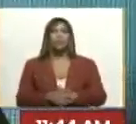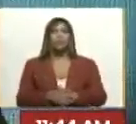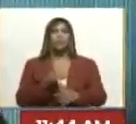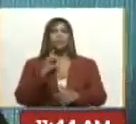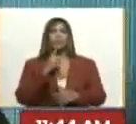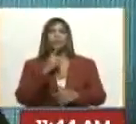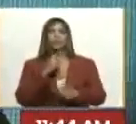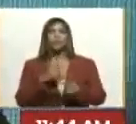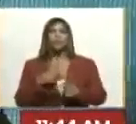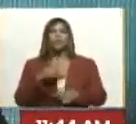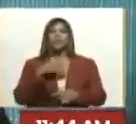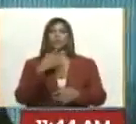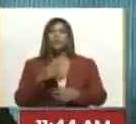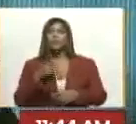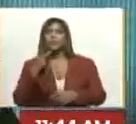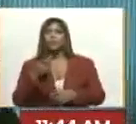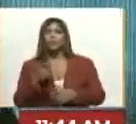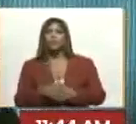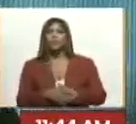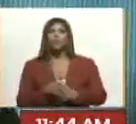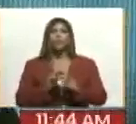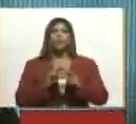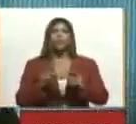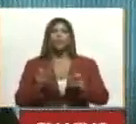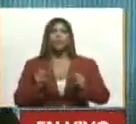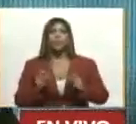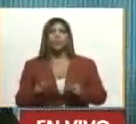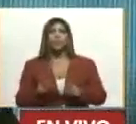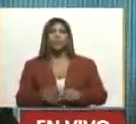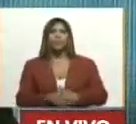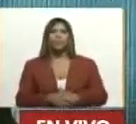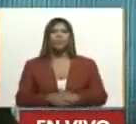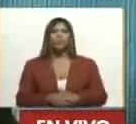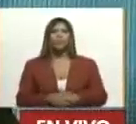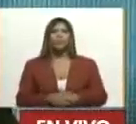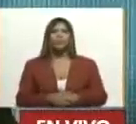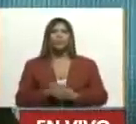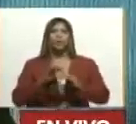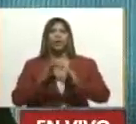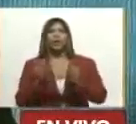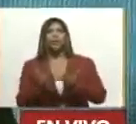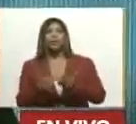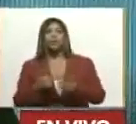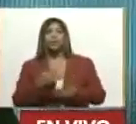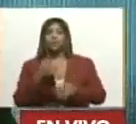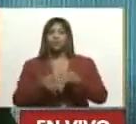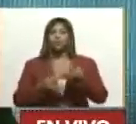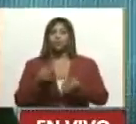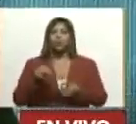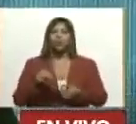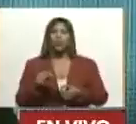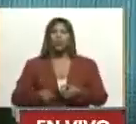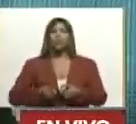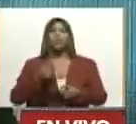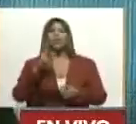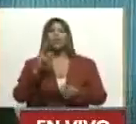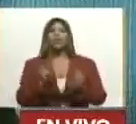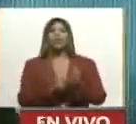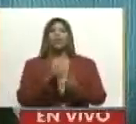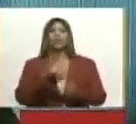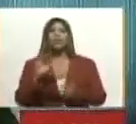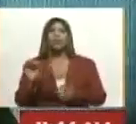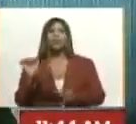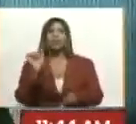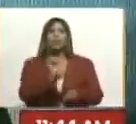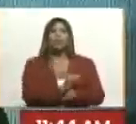llama la diplomacia, una nueva oportunidad. En el mundo se habla hoy que hay más de 2.500